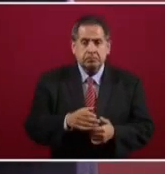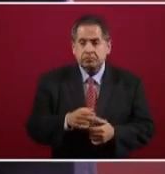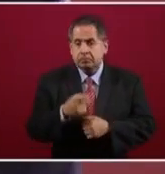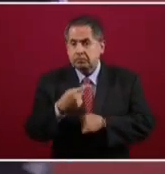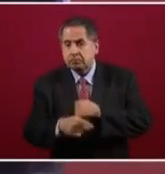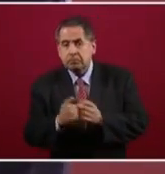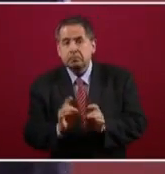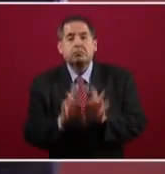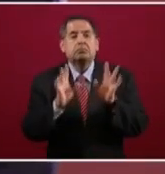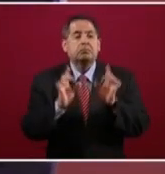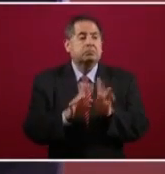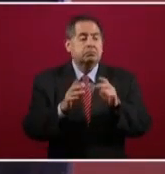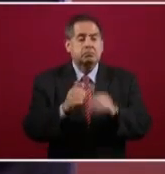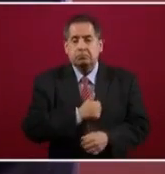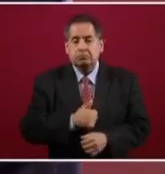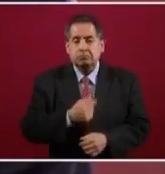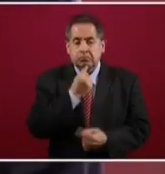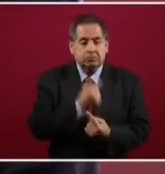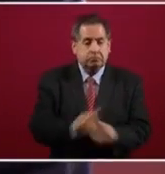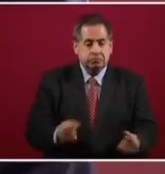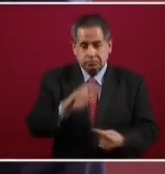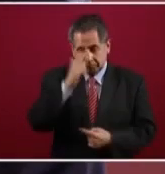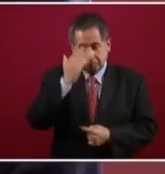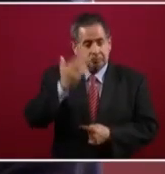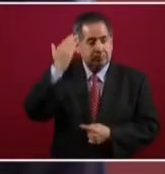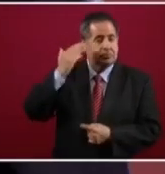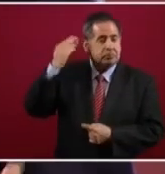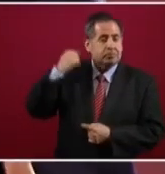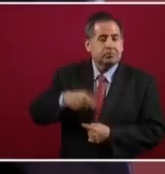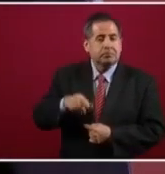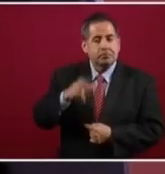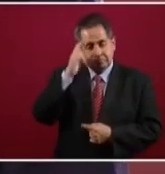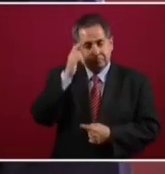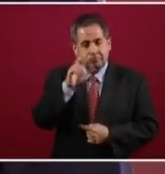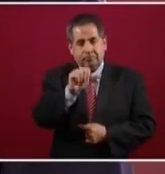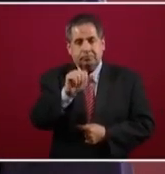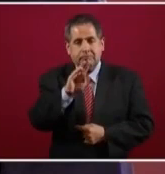después de los lamentables hechos de la guardería ABC.